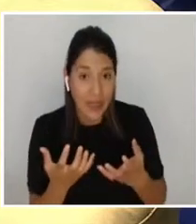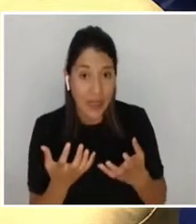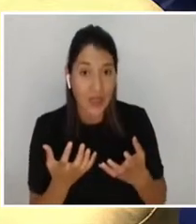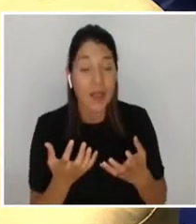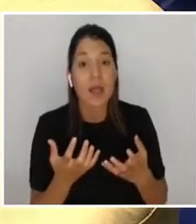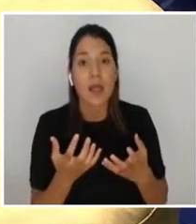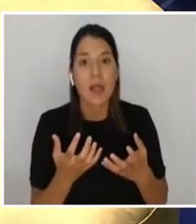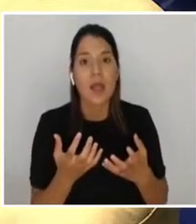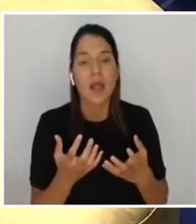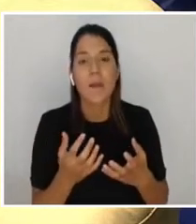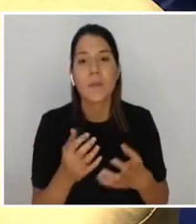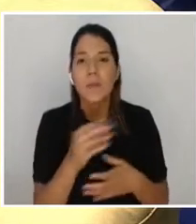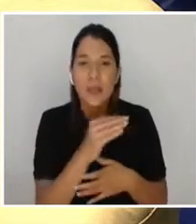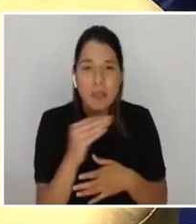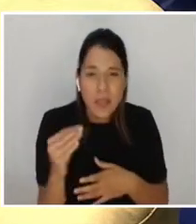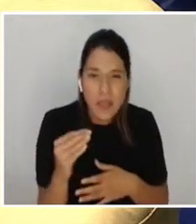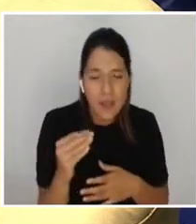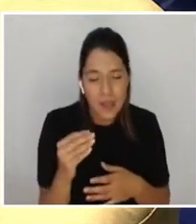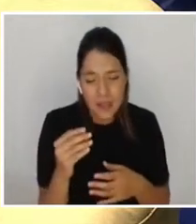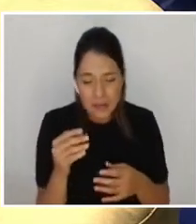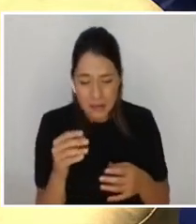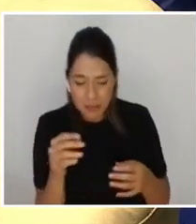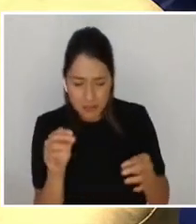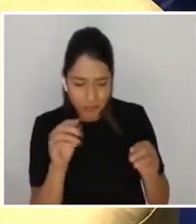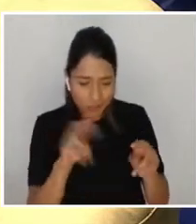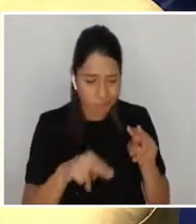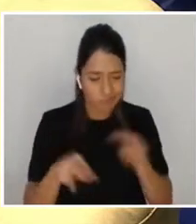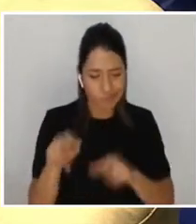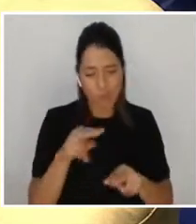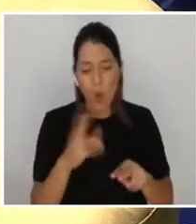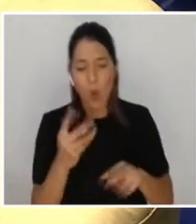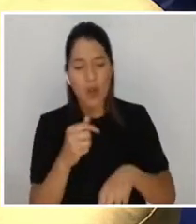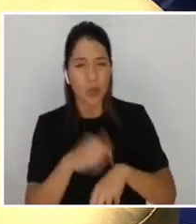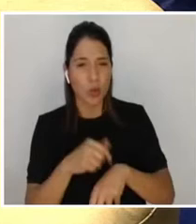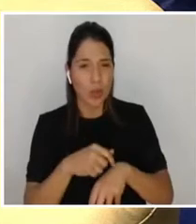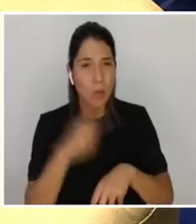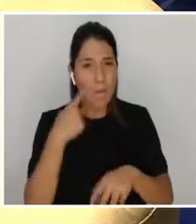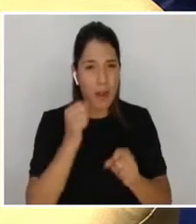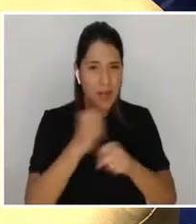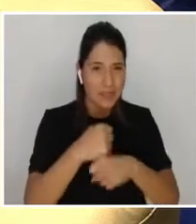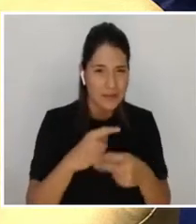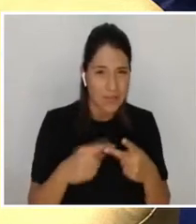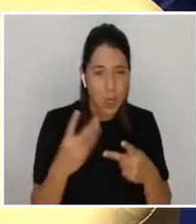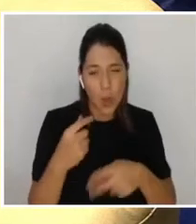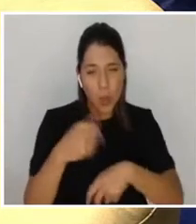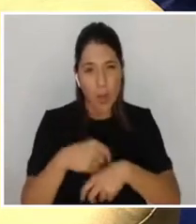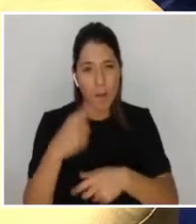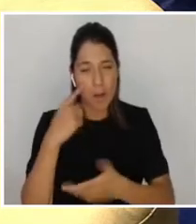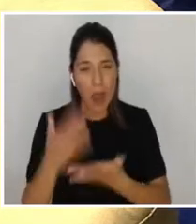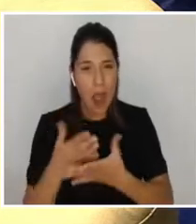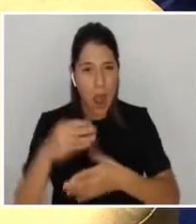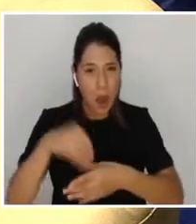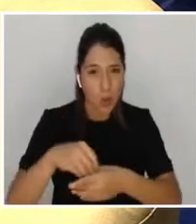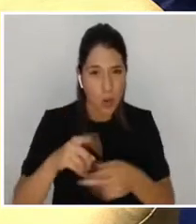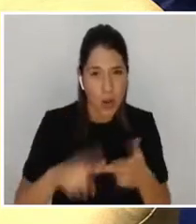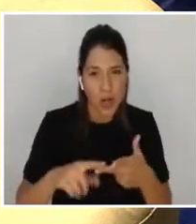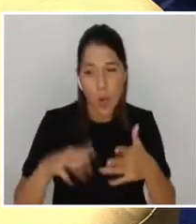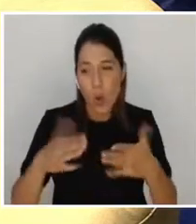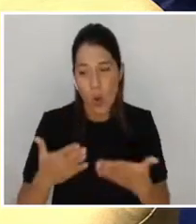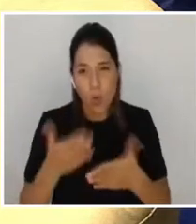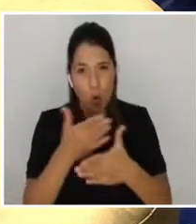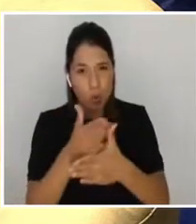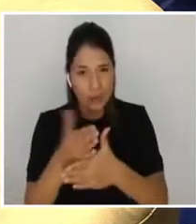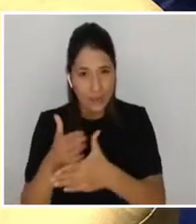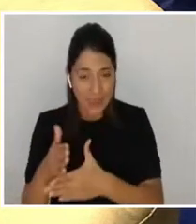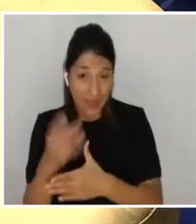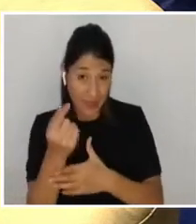¿verdad? De cuánto se le va a llevar en el tiempo de la elaboración, del ahorro, de cómo dividir el dinero en tres, ¿verdad? Y así nosotros